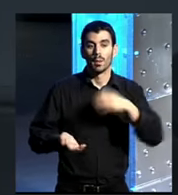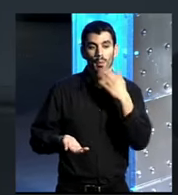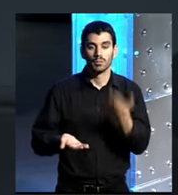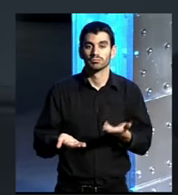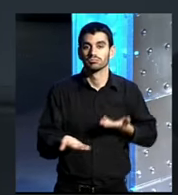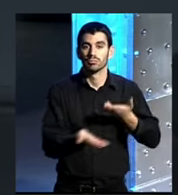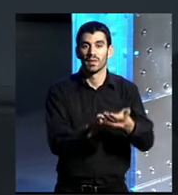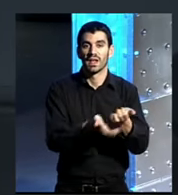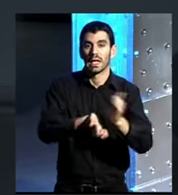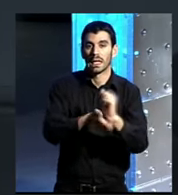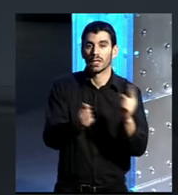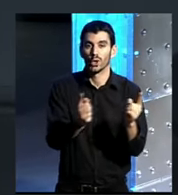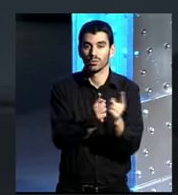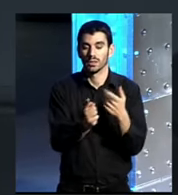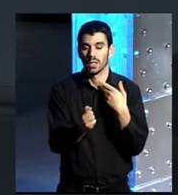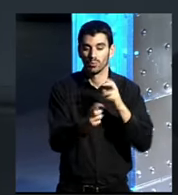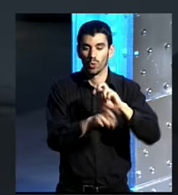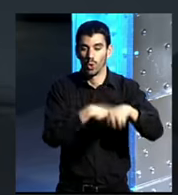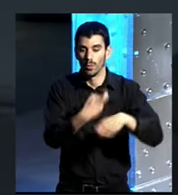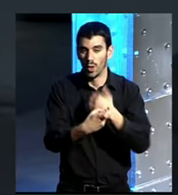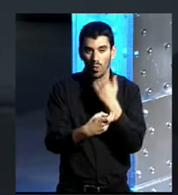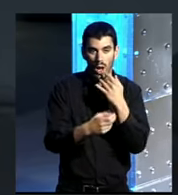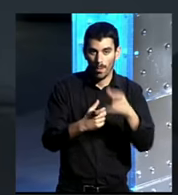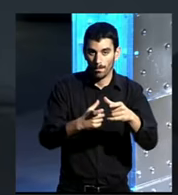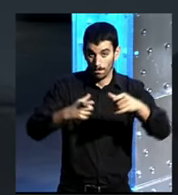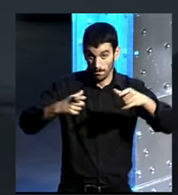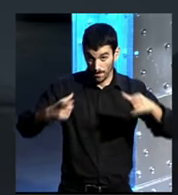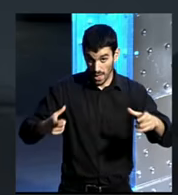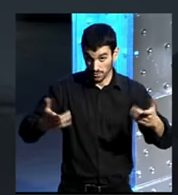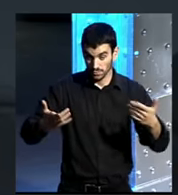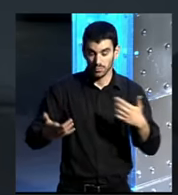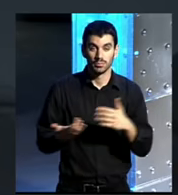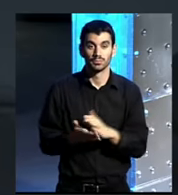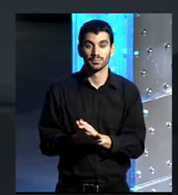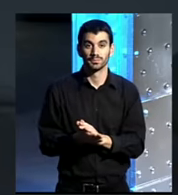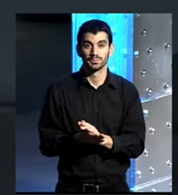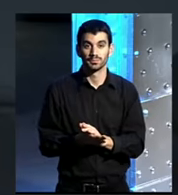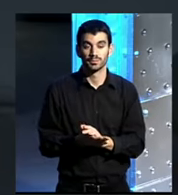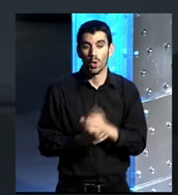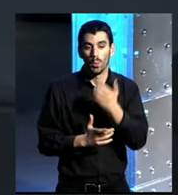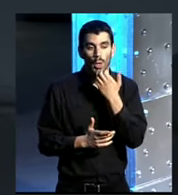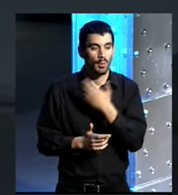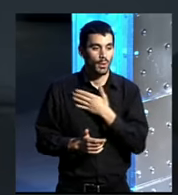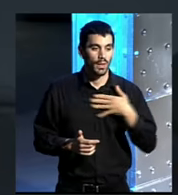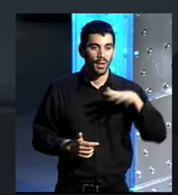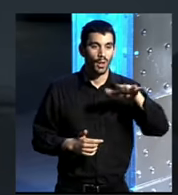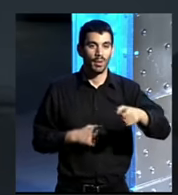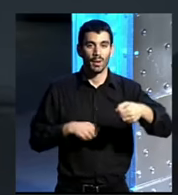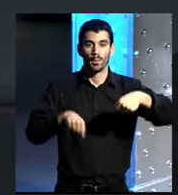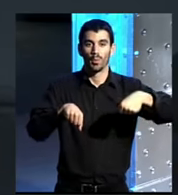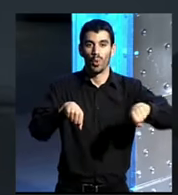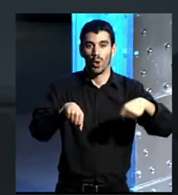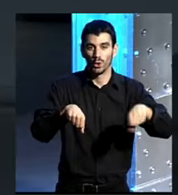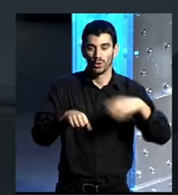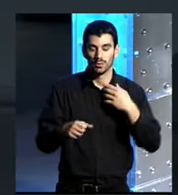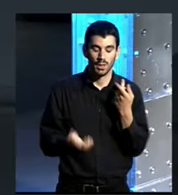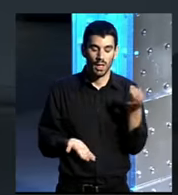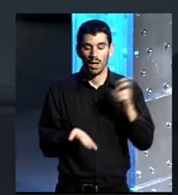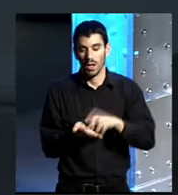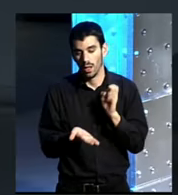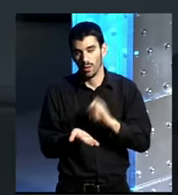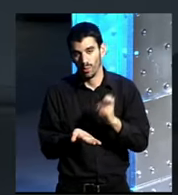un microcrédito por si quieren ampliar su negocio o comprarse una moto para no tener que levantarse tan pronto y llevar